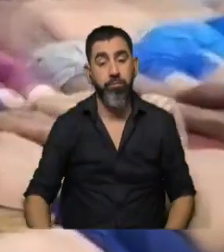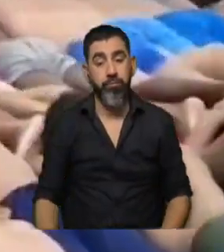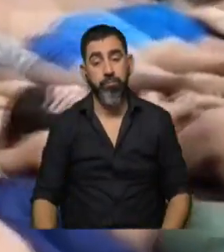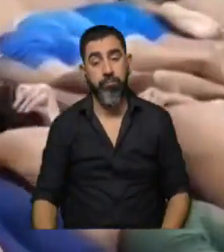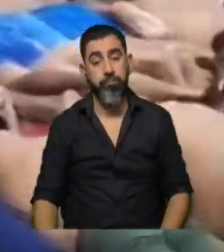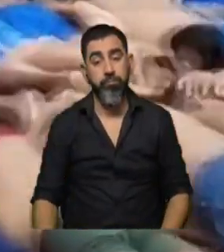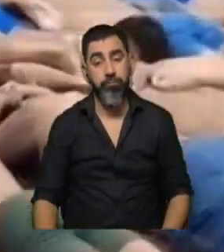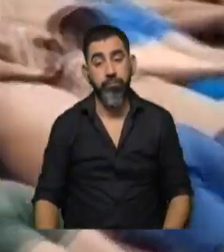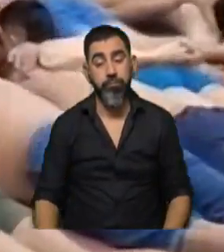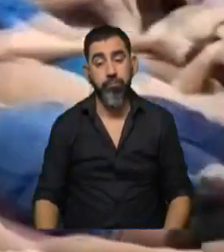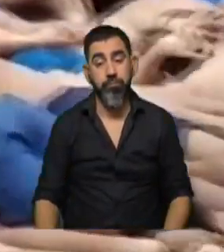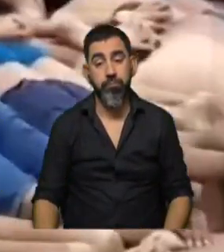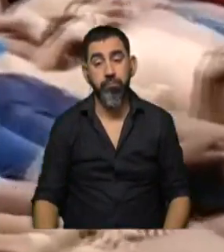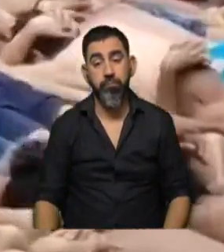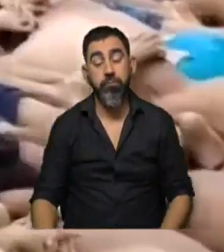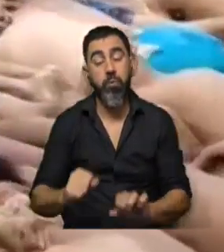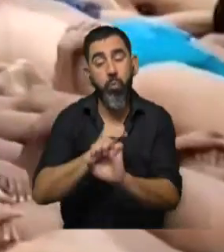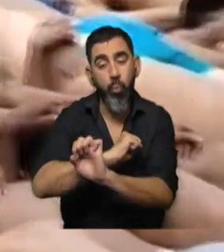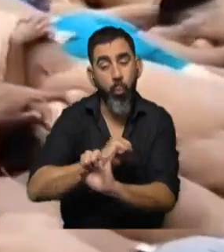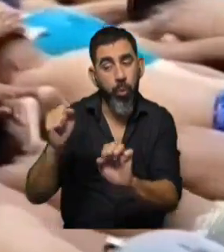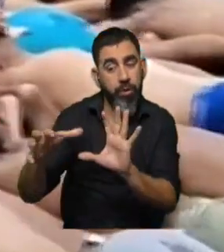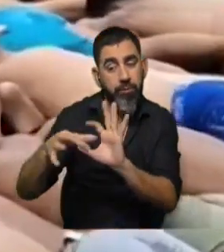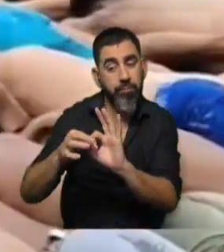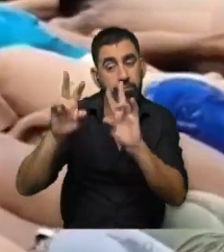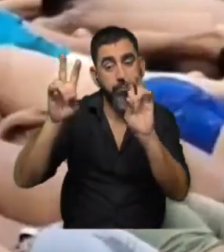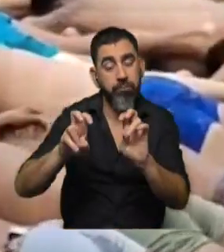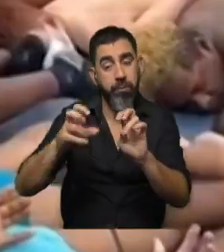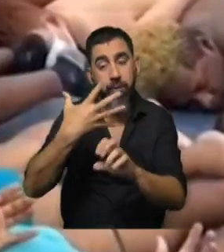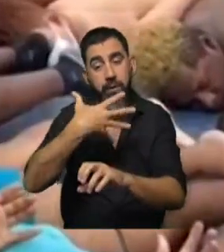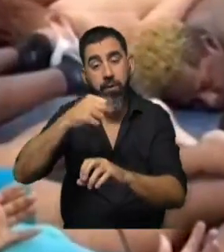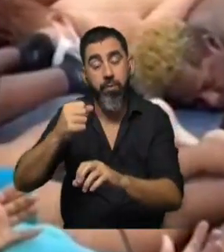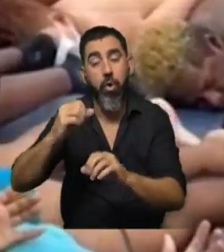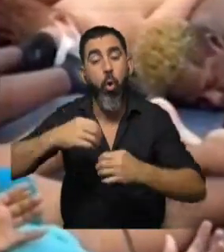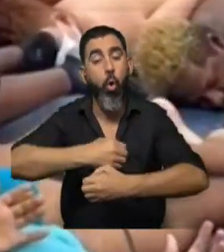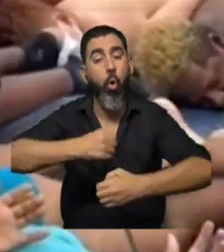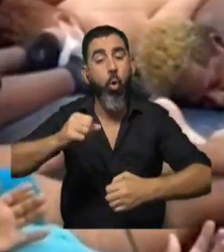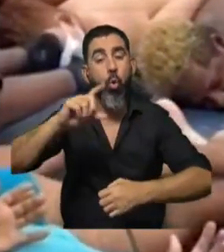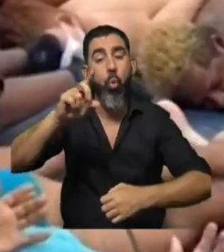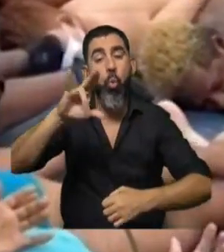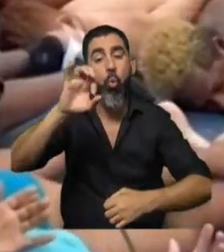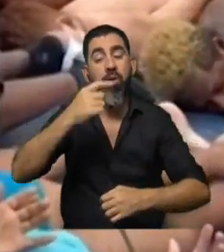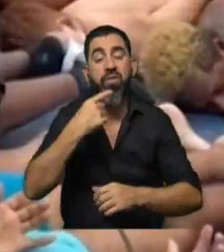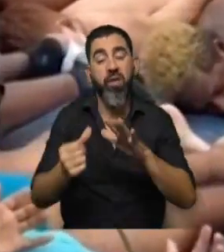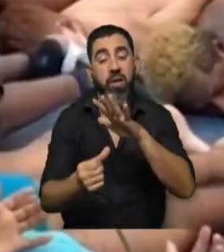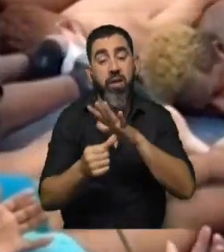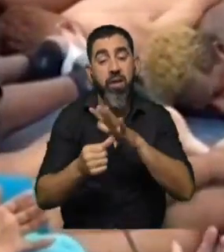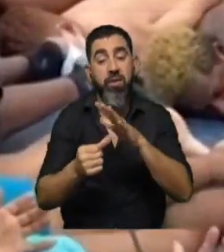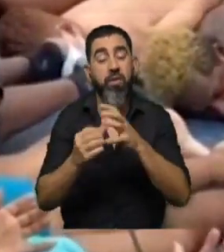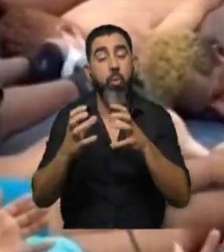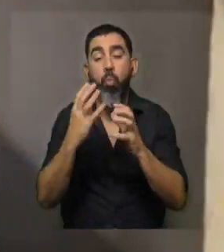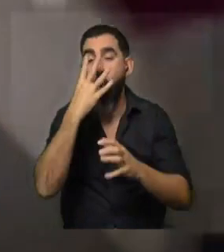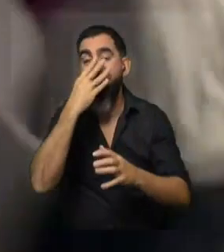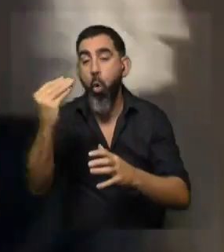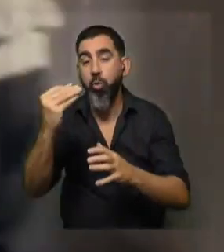una fuente oficiosa Indicó que puede estar relacionado con el traslado del gordo Luis sindicado como cabecilla de la banda Los Lobos